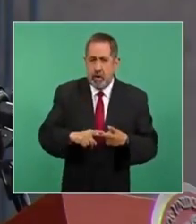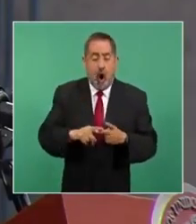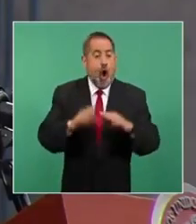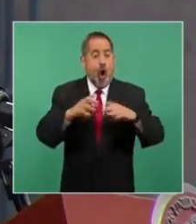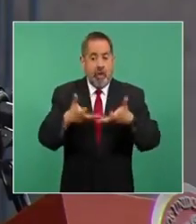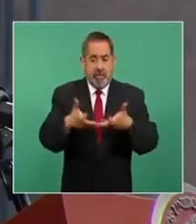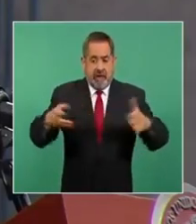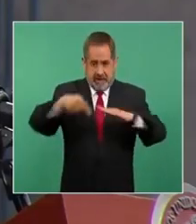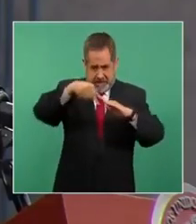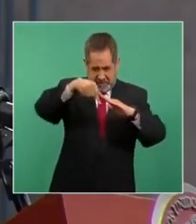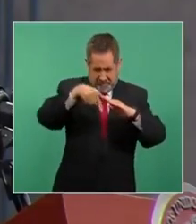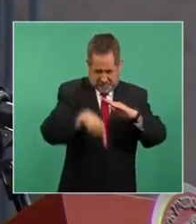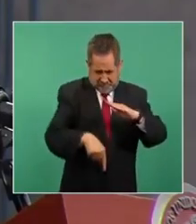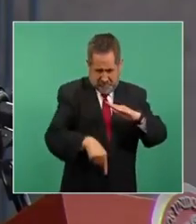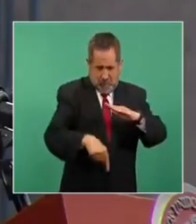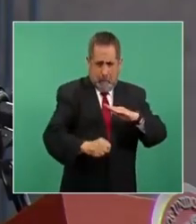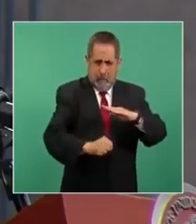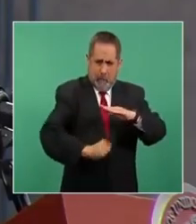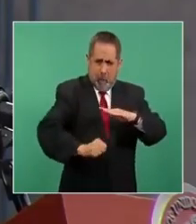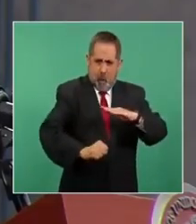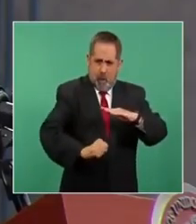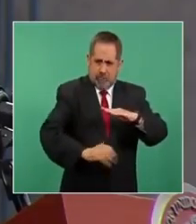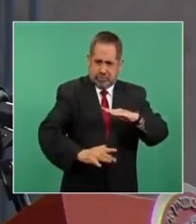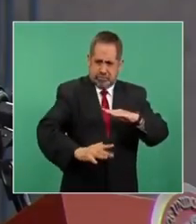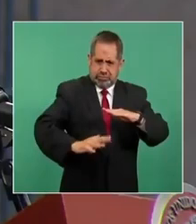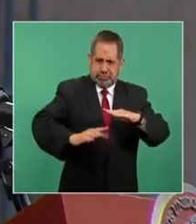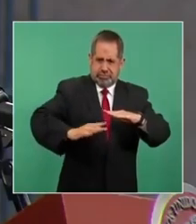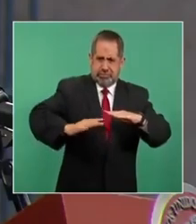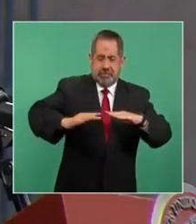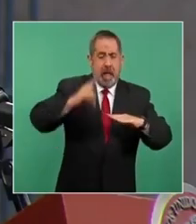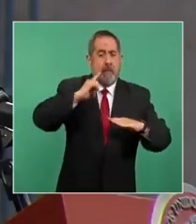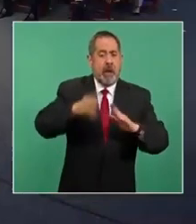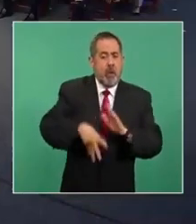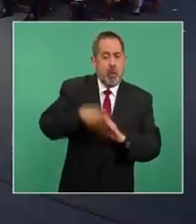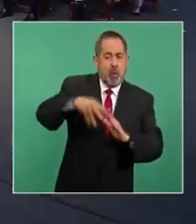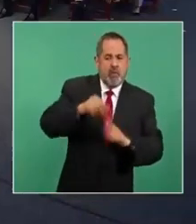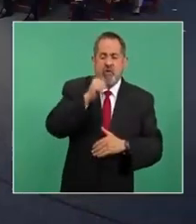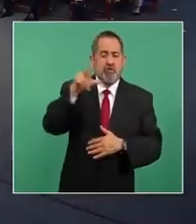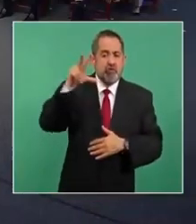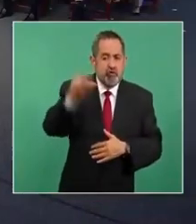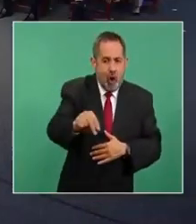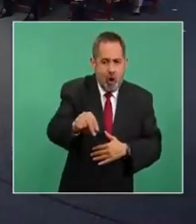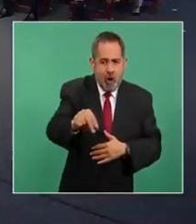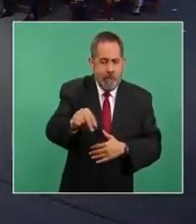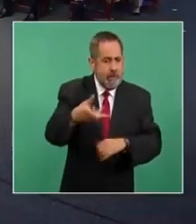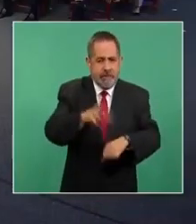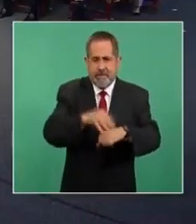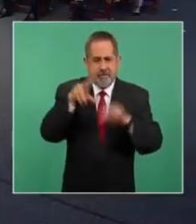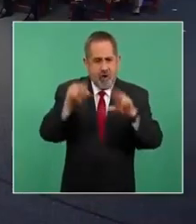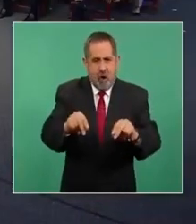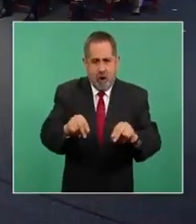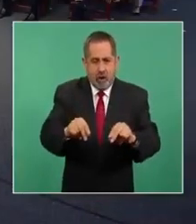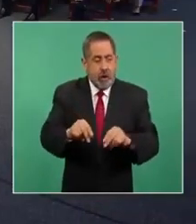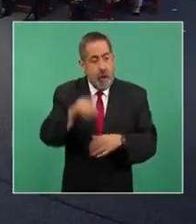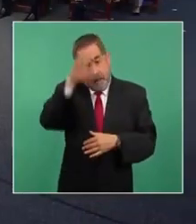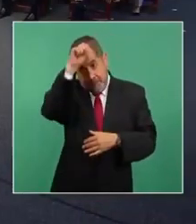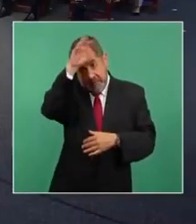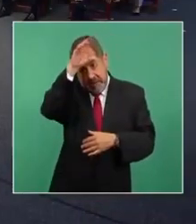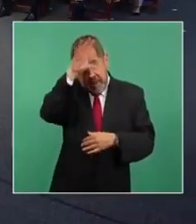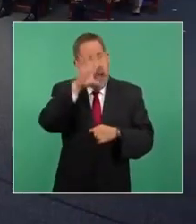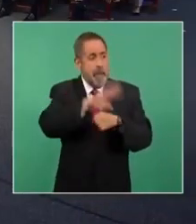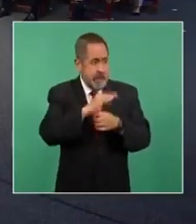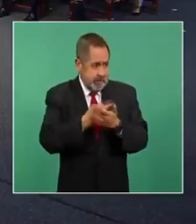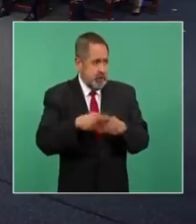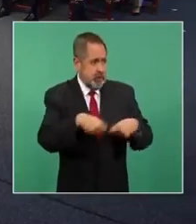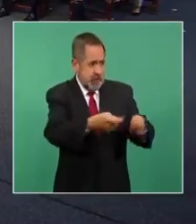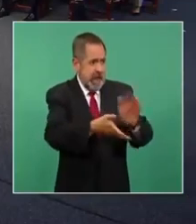para la extracción de crudo. No se otorgarán nuevas concesiones mineras. ¿Qué